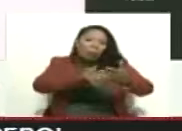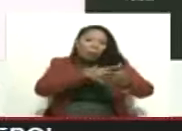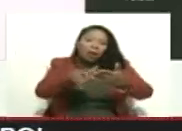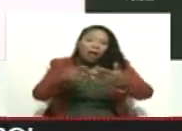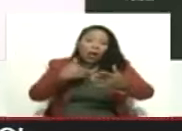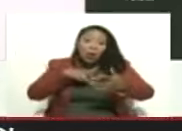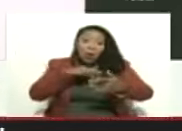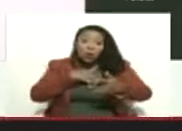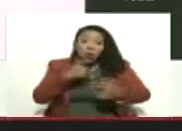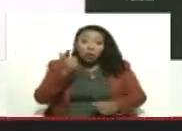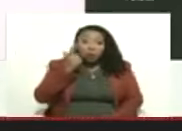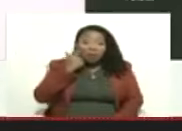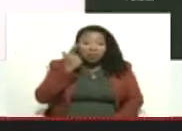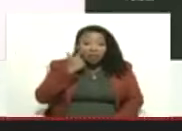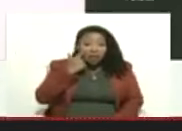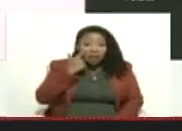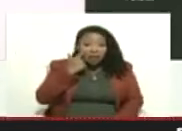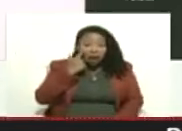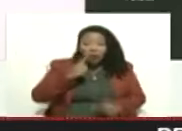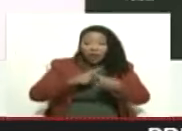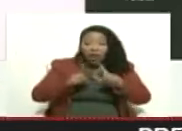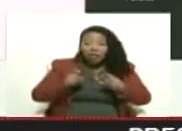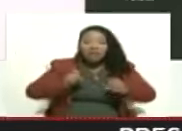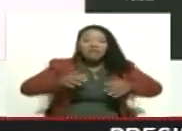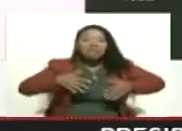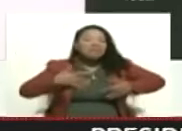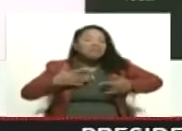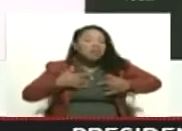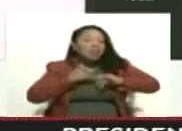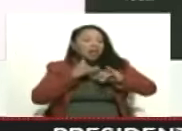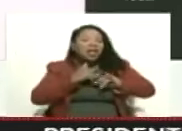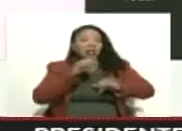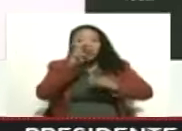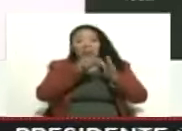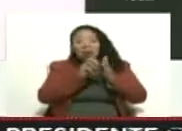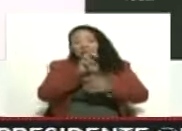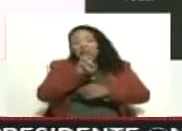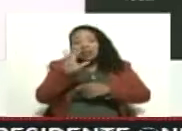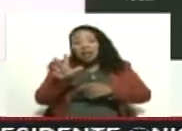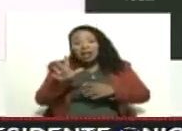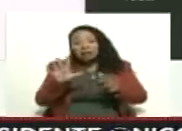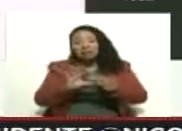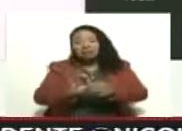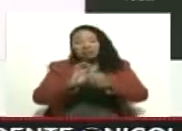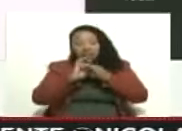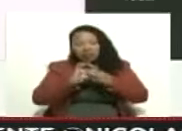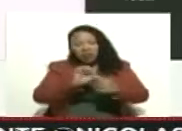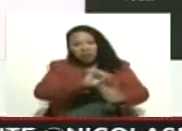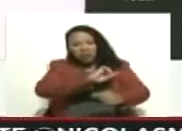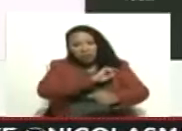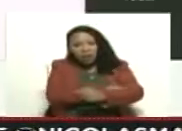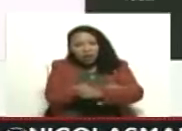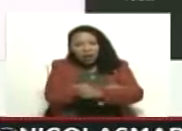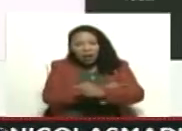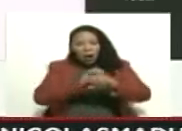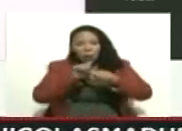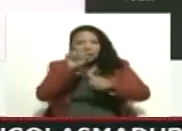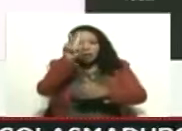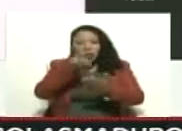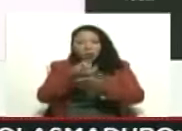ser estar pendient disfrutar ser felices terminar 2023 más Unidos que nunca y arrancar